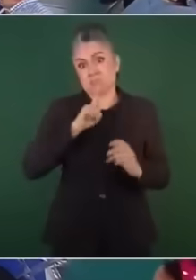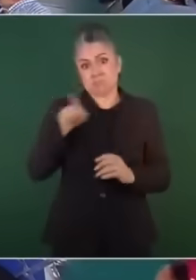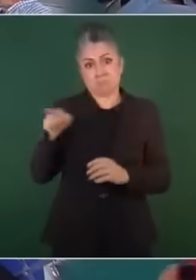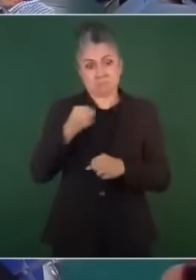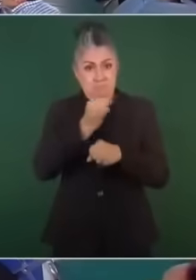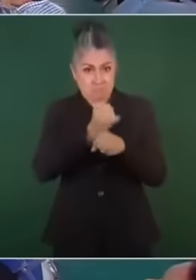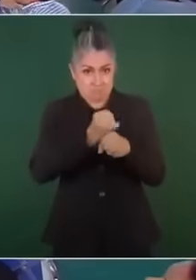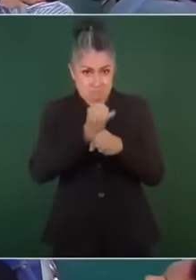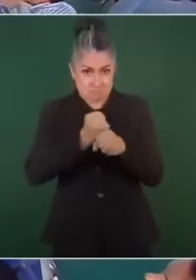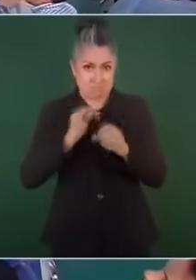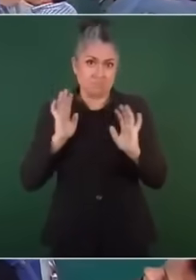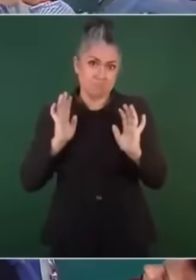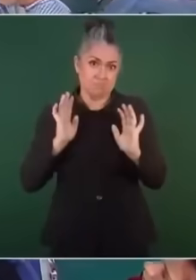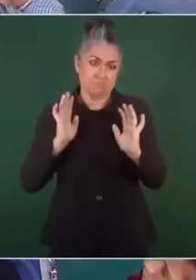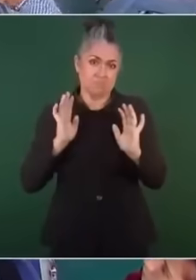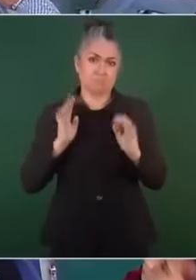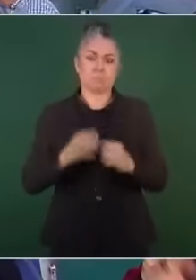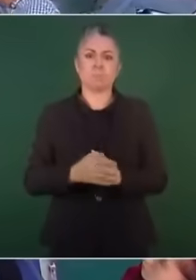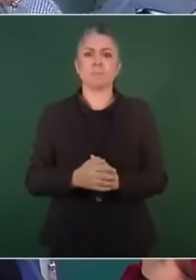Pero a lo que voy es